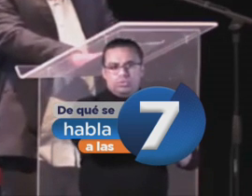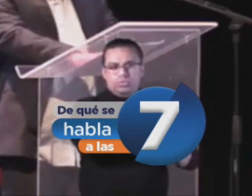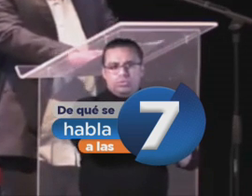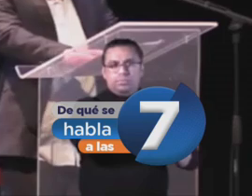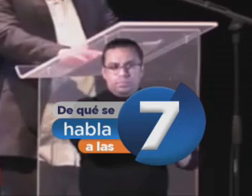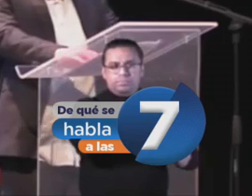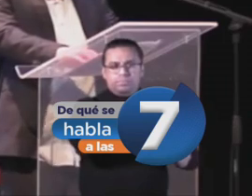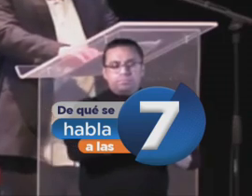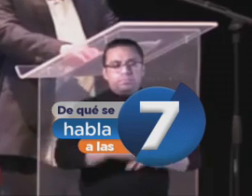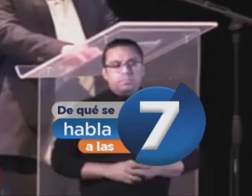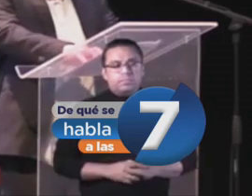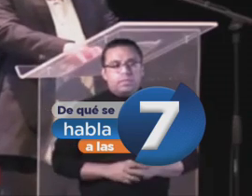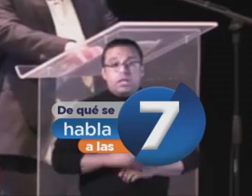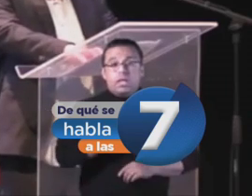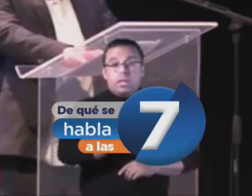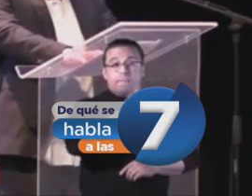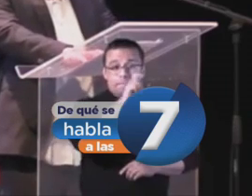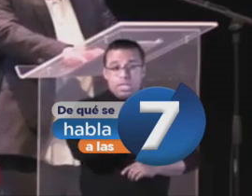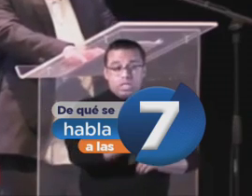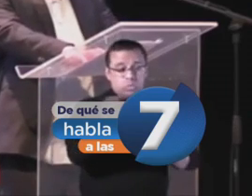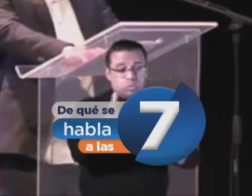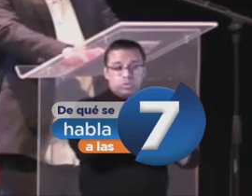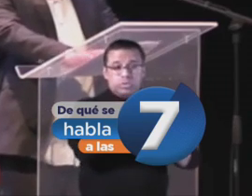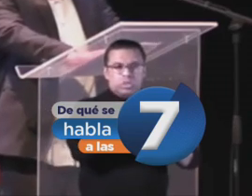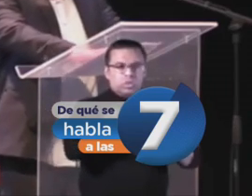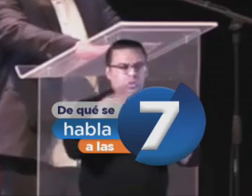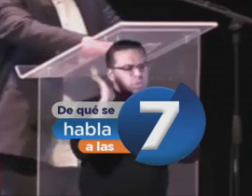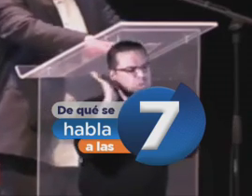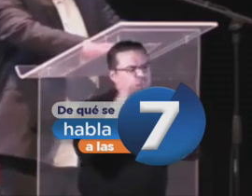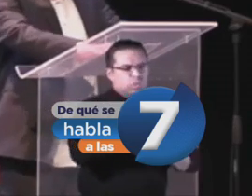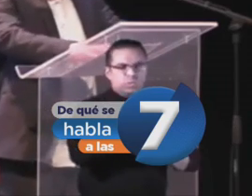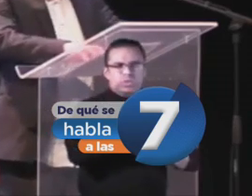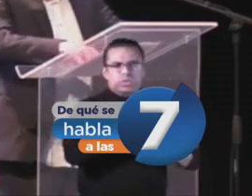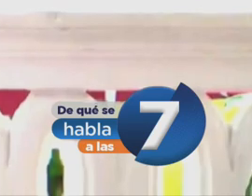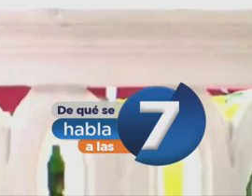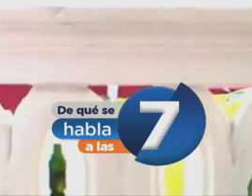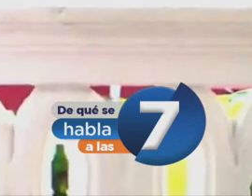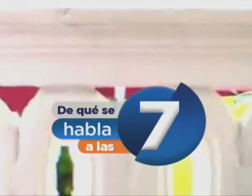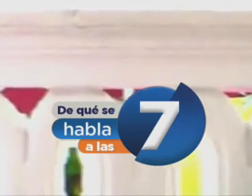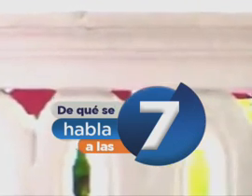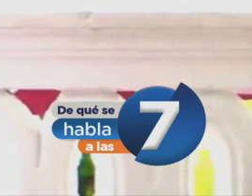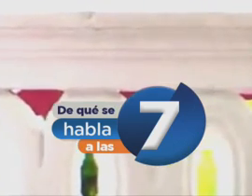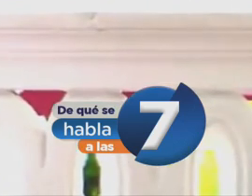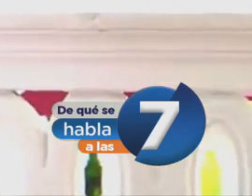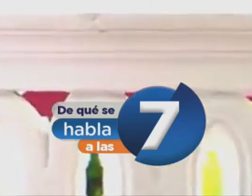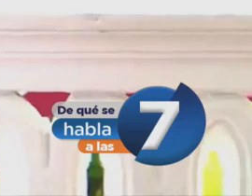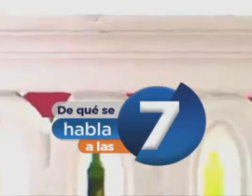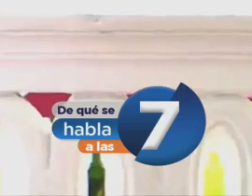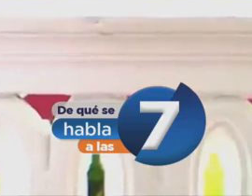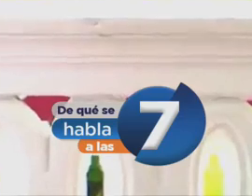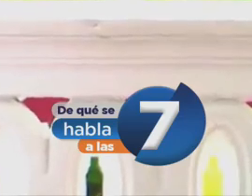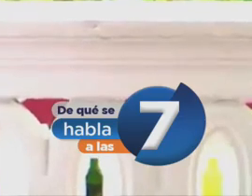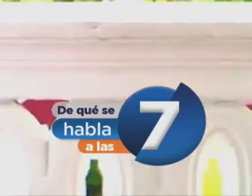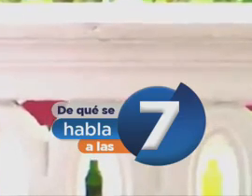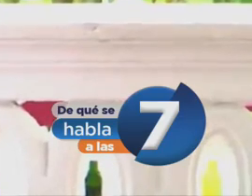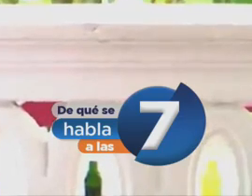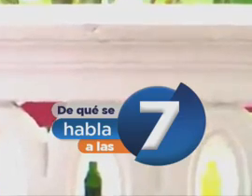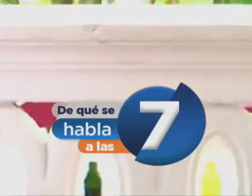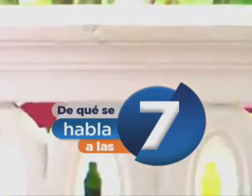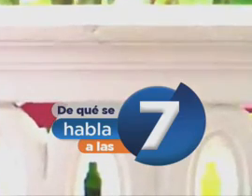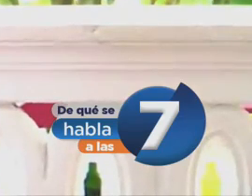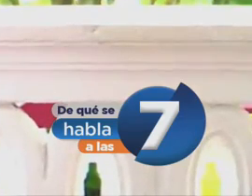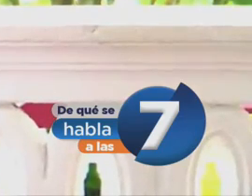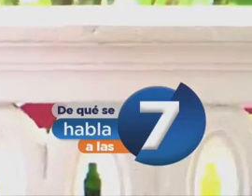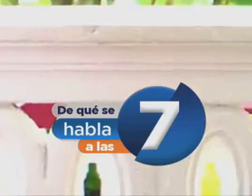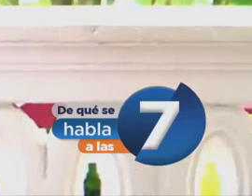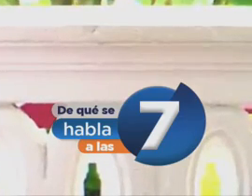reparación. Vamos a escuchar ahora a Diana, una de las víctimas de este flagelo, que dijo que este proceso sana el odio y resentimiento en